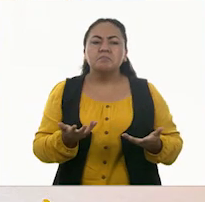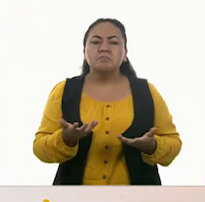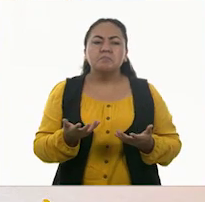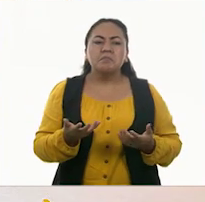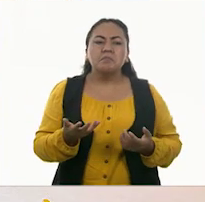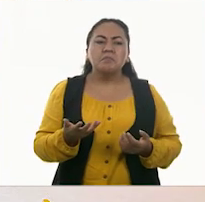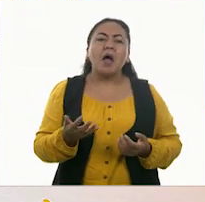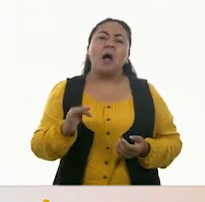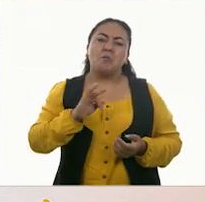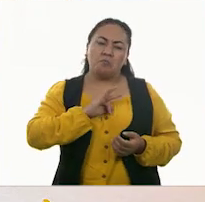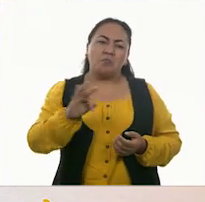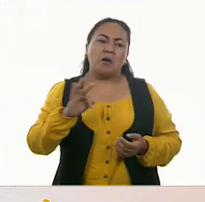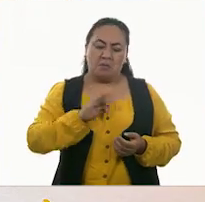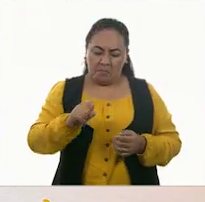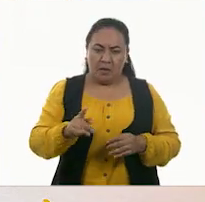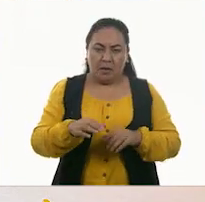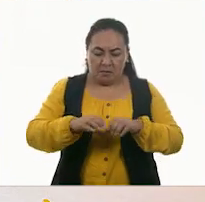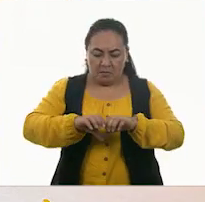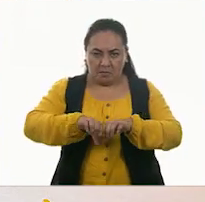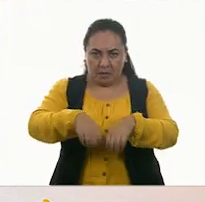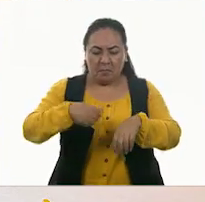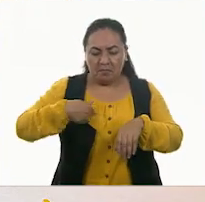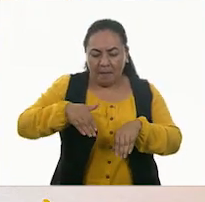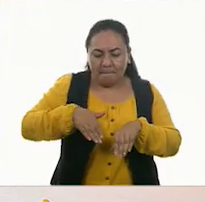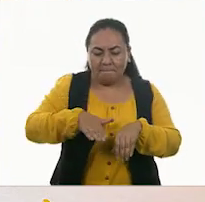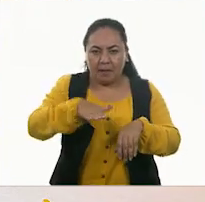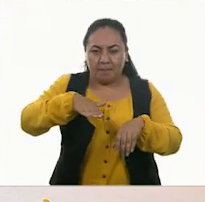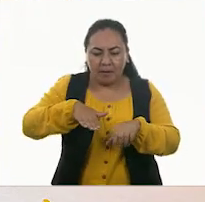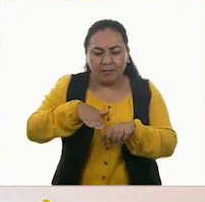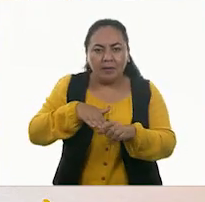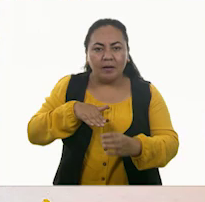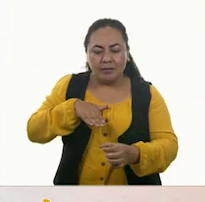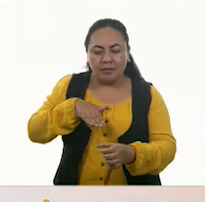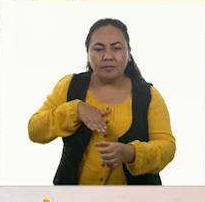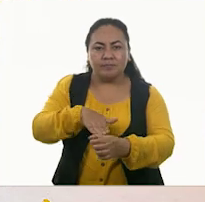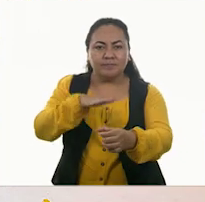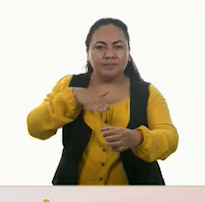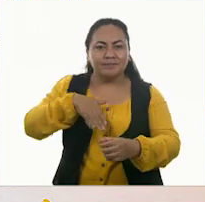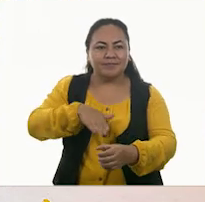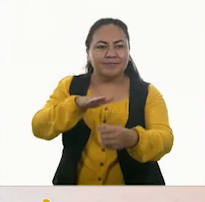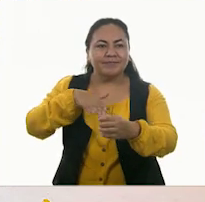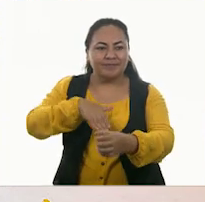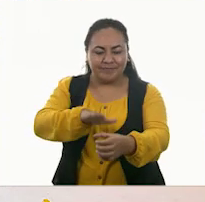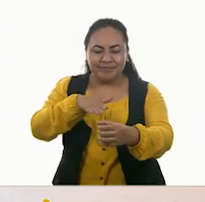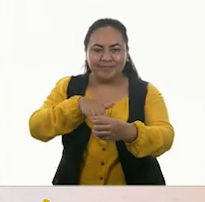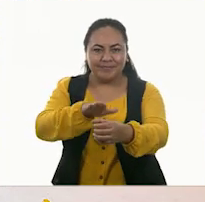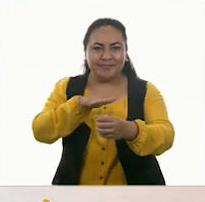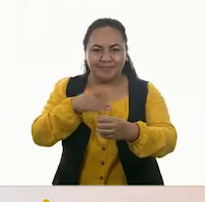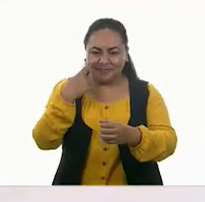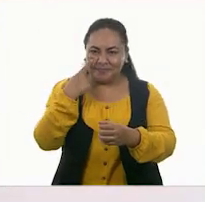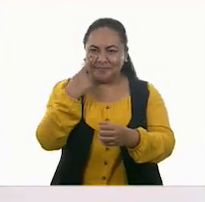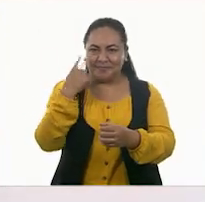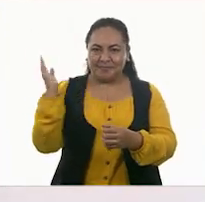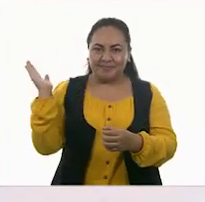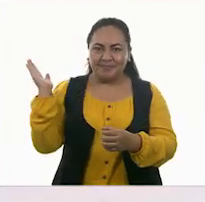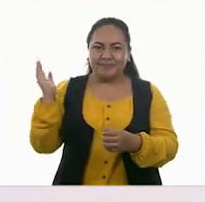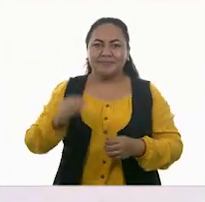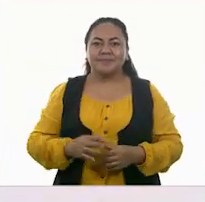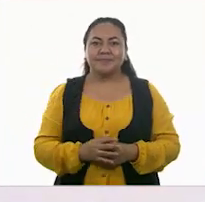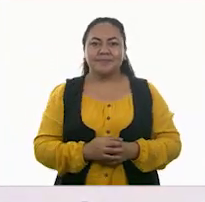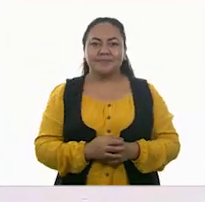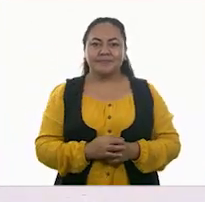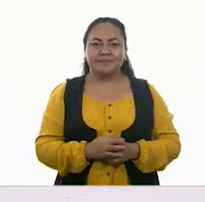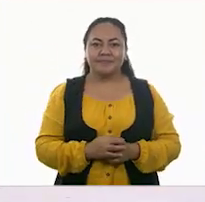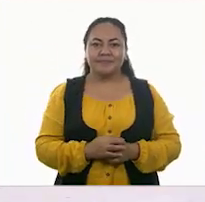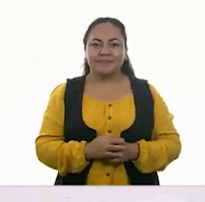empujarla con el tubo? A ver, venga. Empujamos con la taparrosca el tubito. Venga.